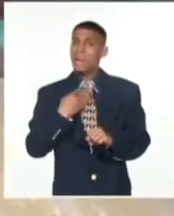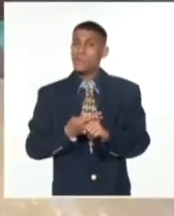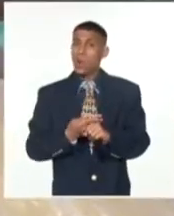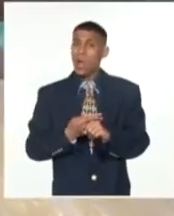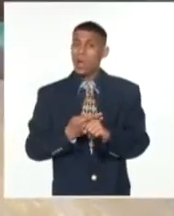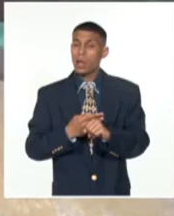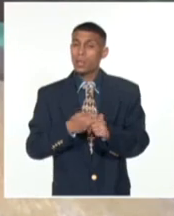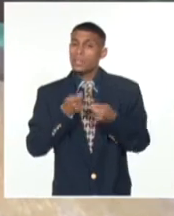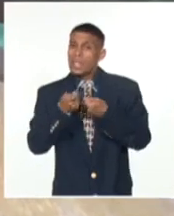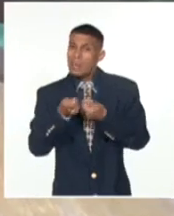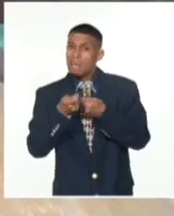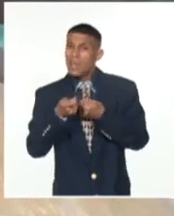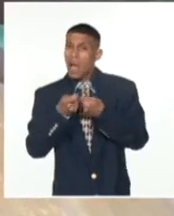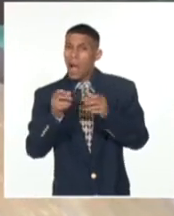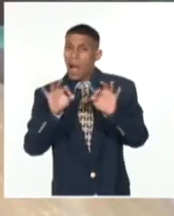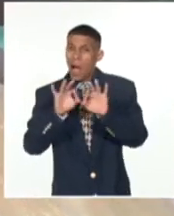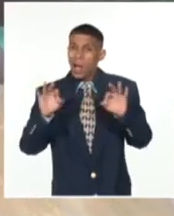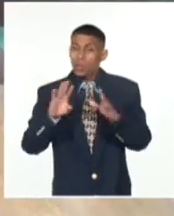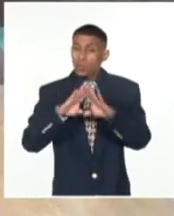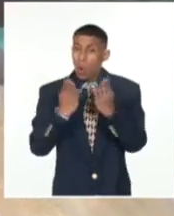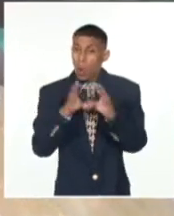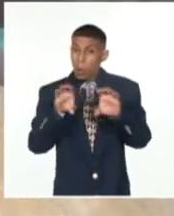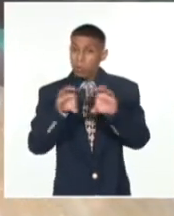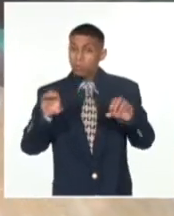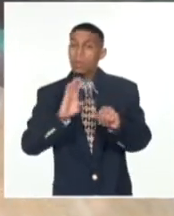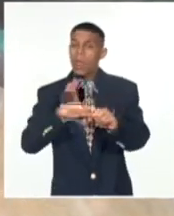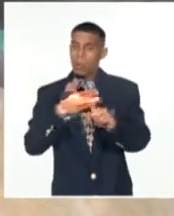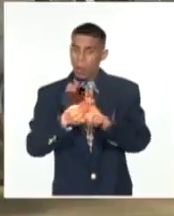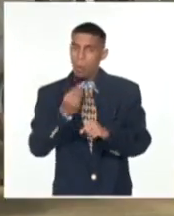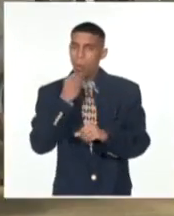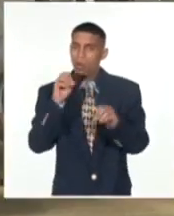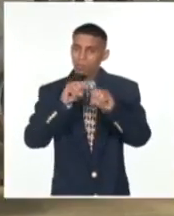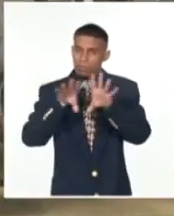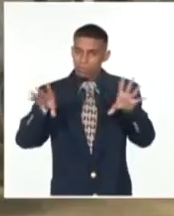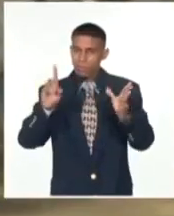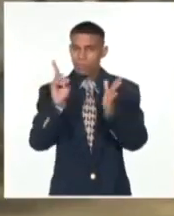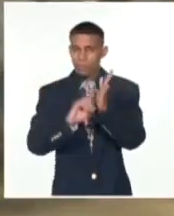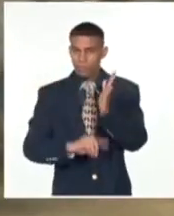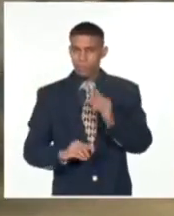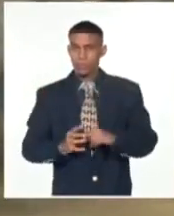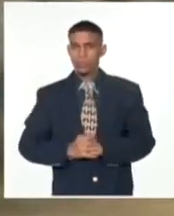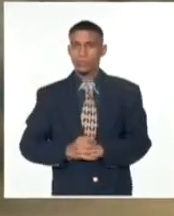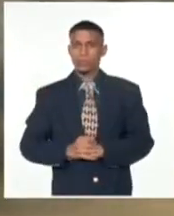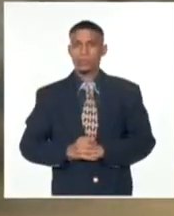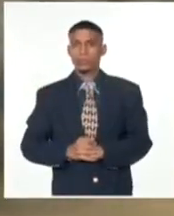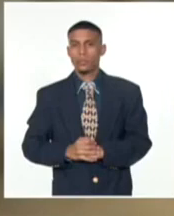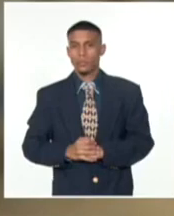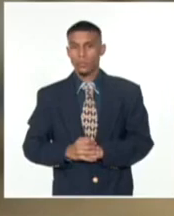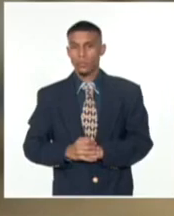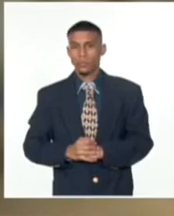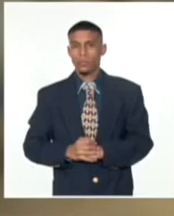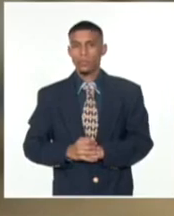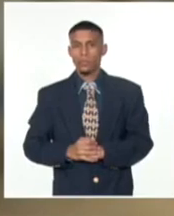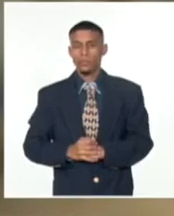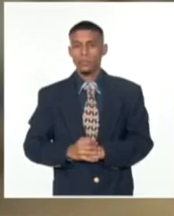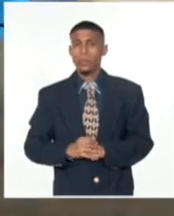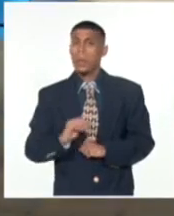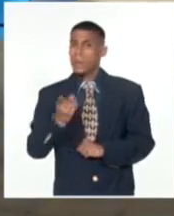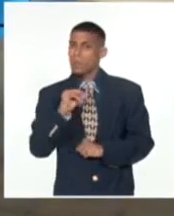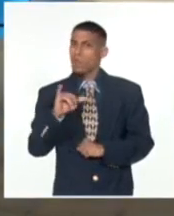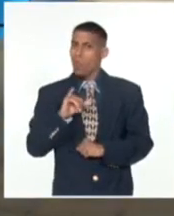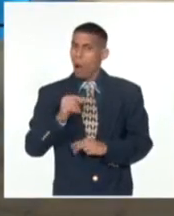tuberías. Igualmente quedarán resueltos, según expertos, problemas en los sistemas de control